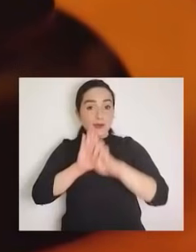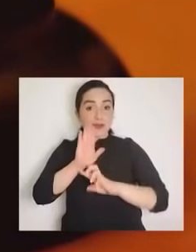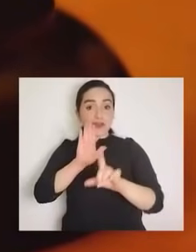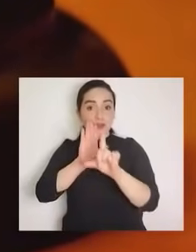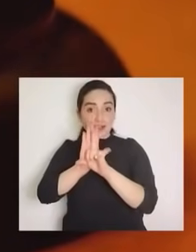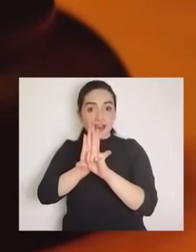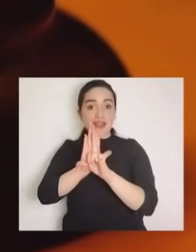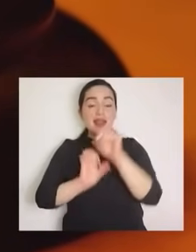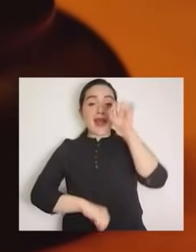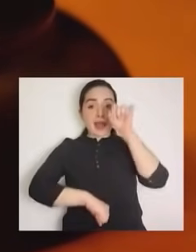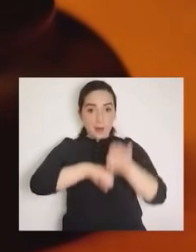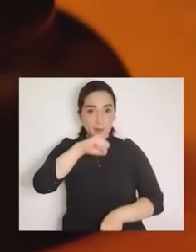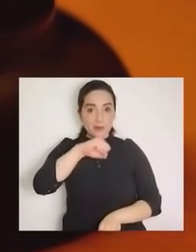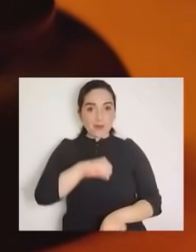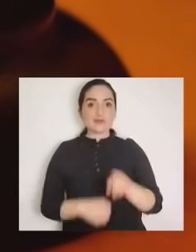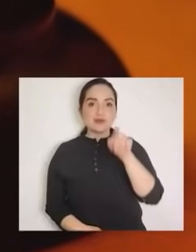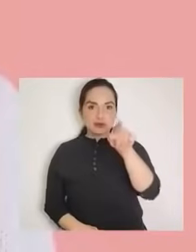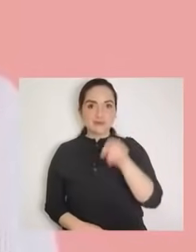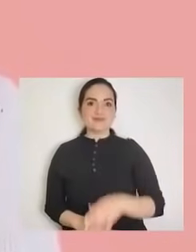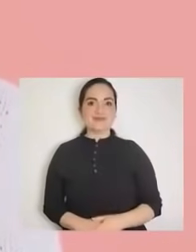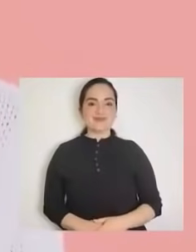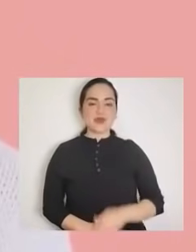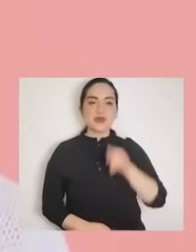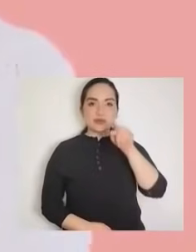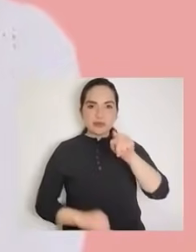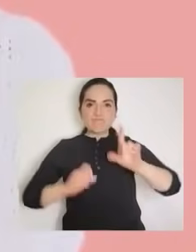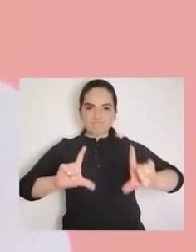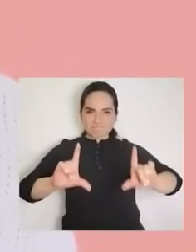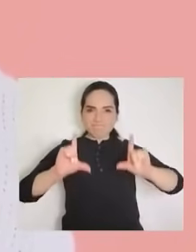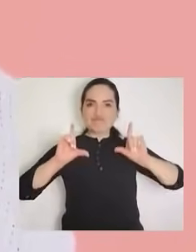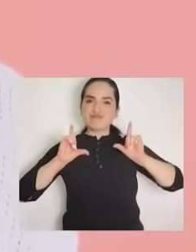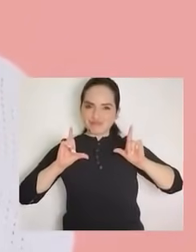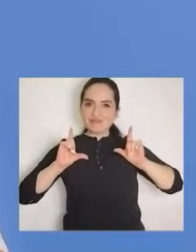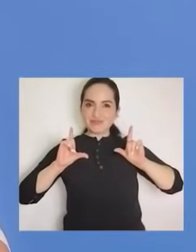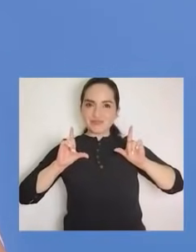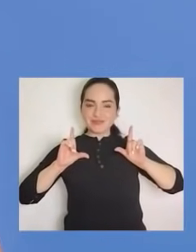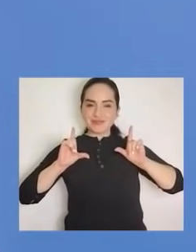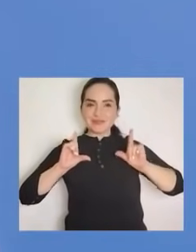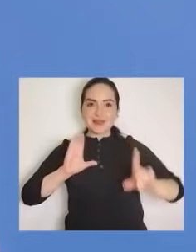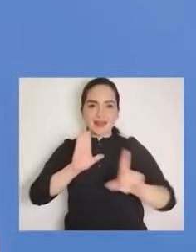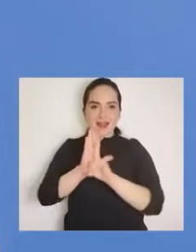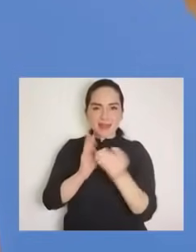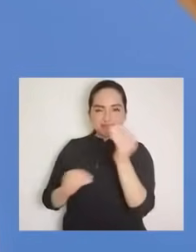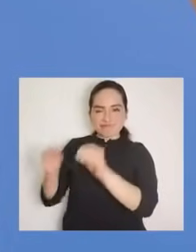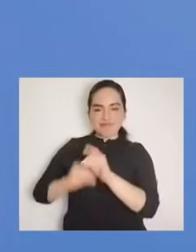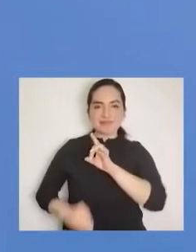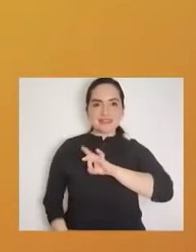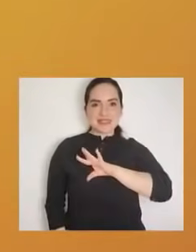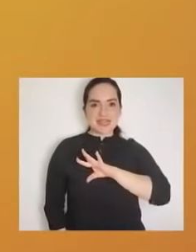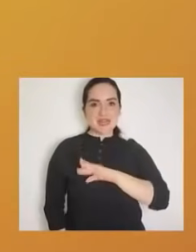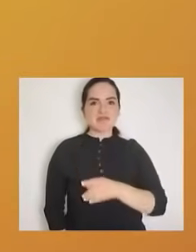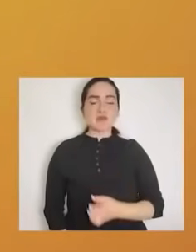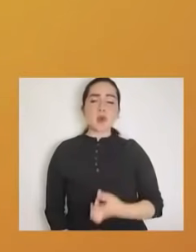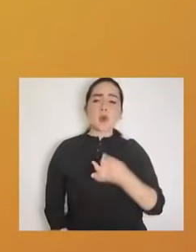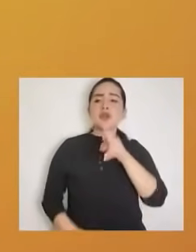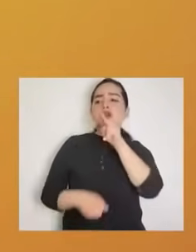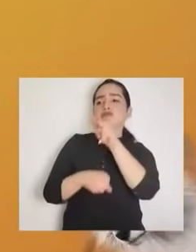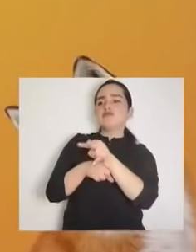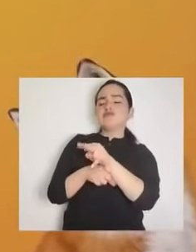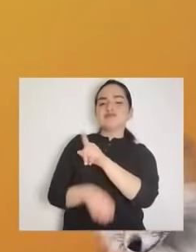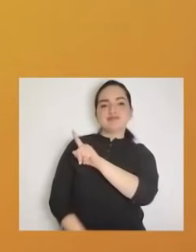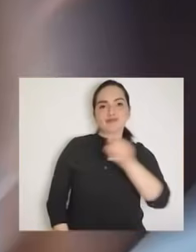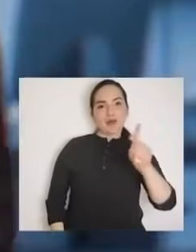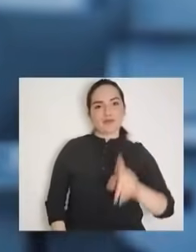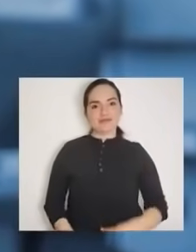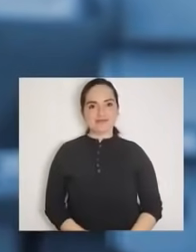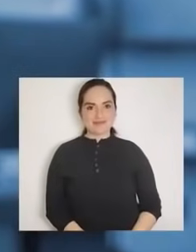Sí, todo proyecto de ley va a ser aprobado por ti, para que tú seas protagonista de la legislación